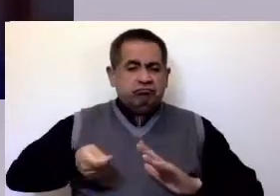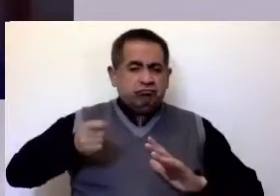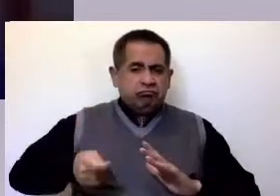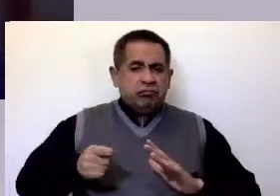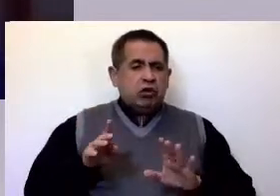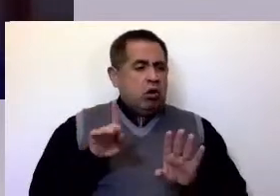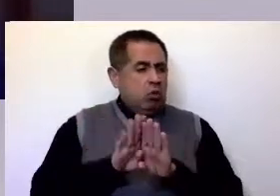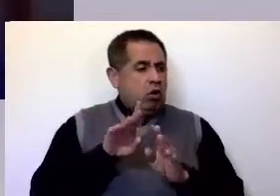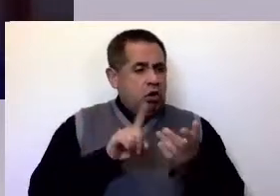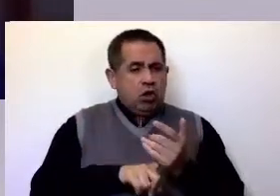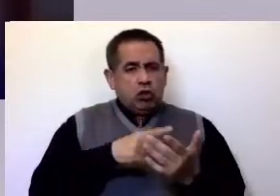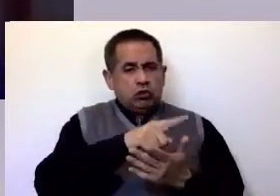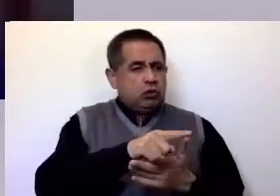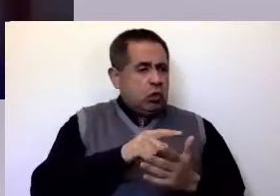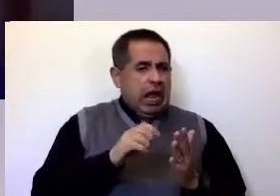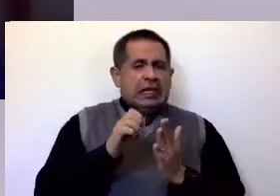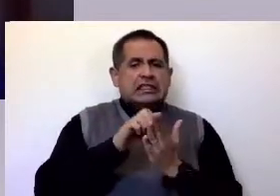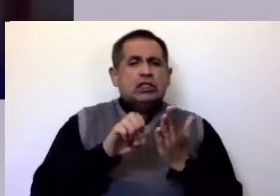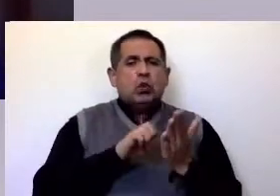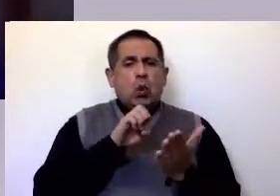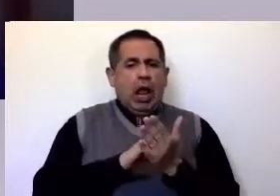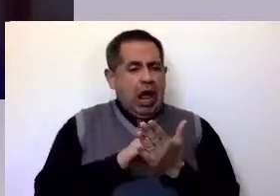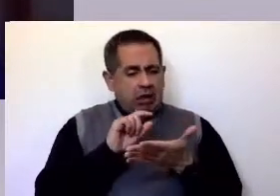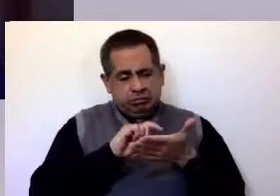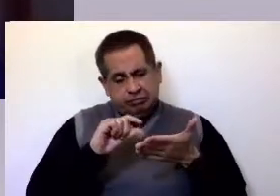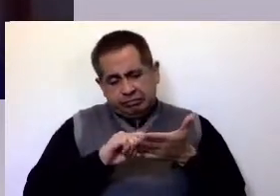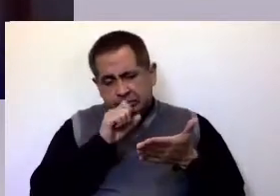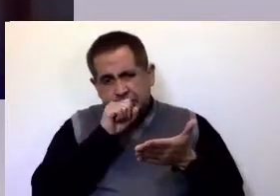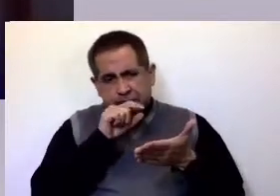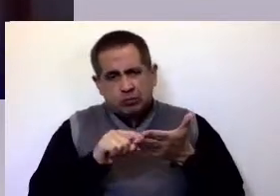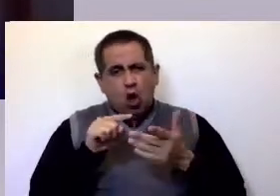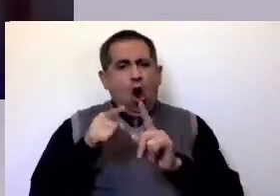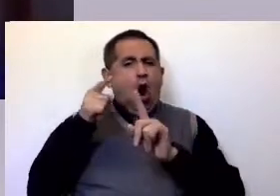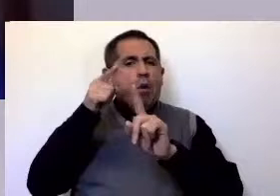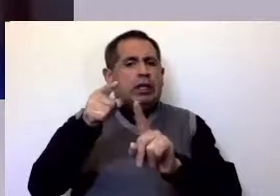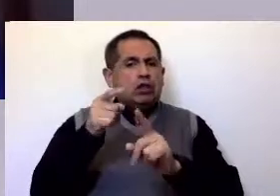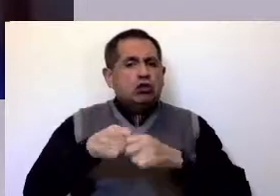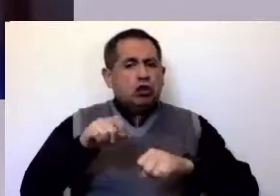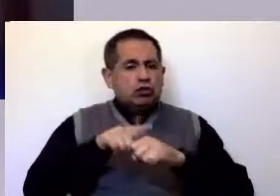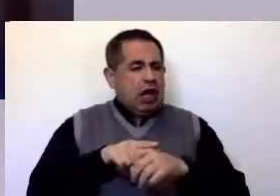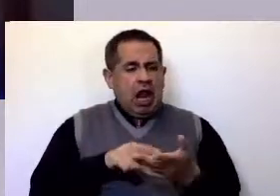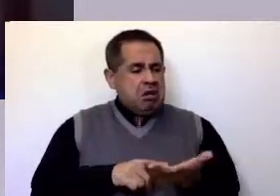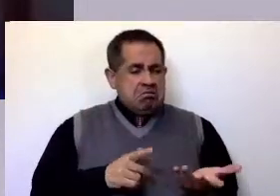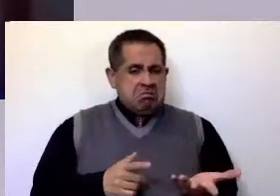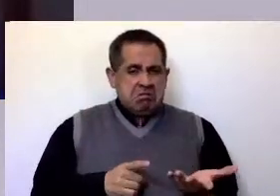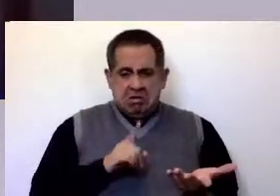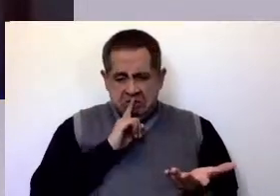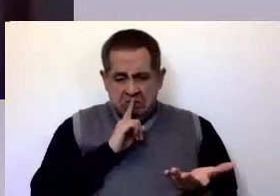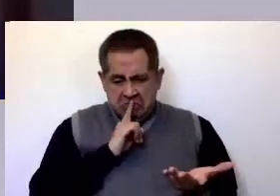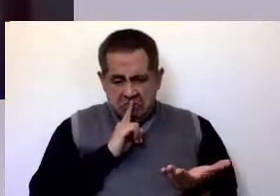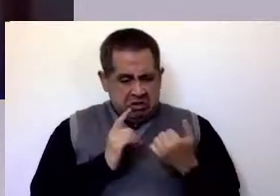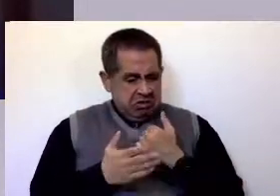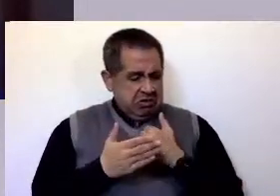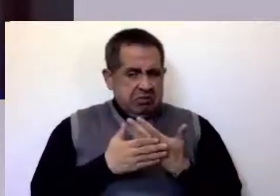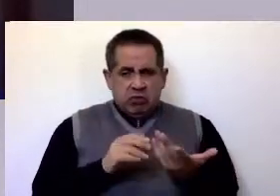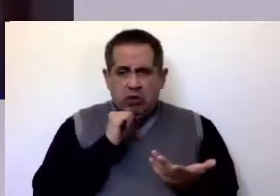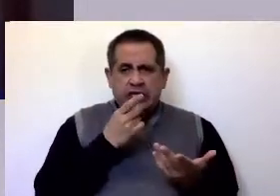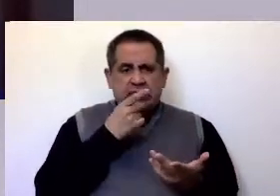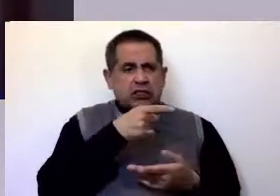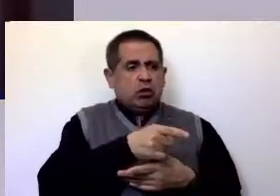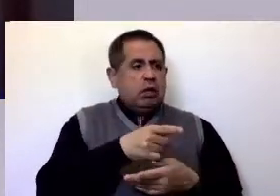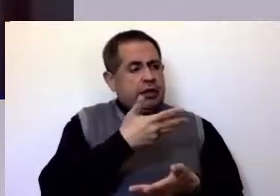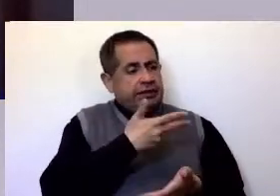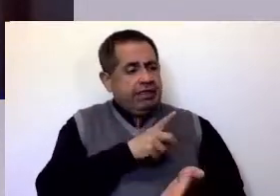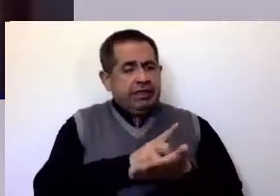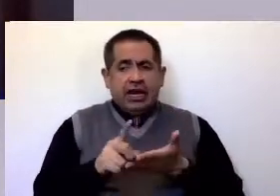de su escritura constitutiva en la parte relativa al objeto social no se advertía su especial situación frente al derecho al